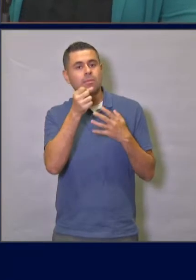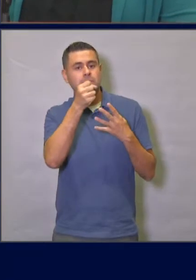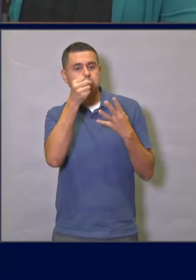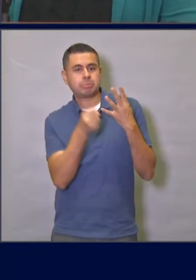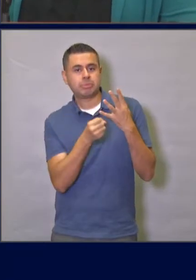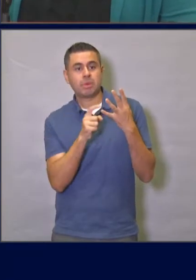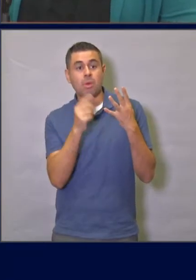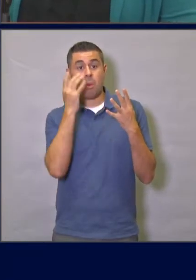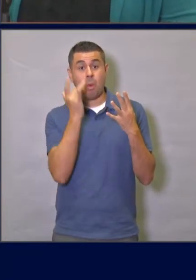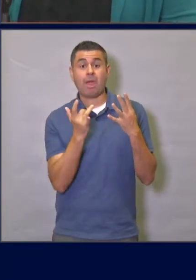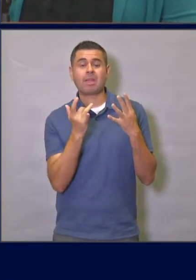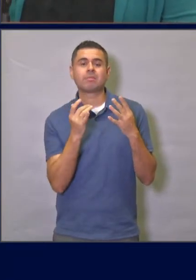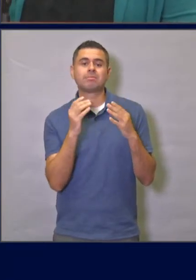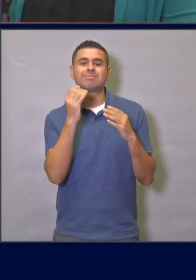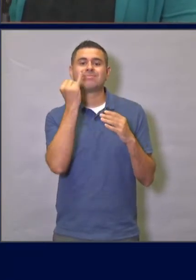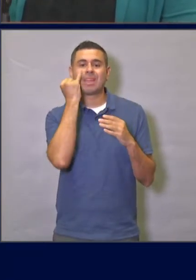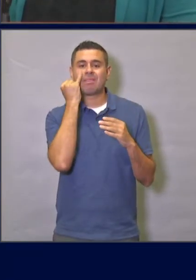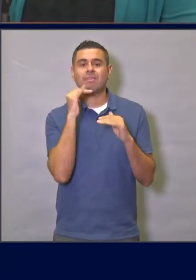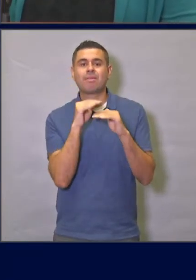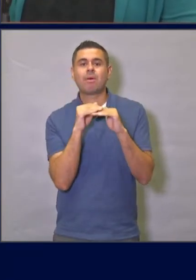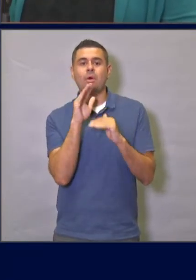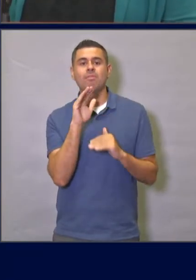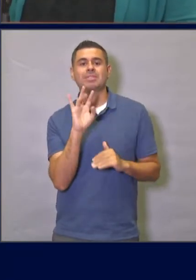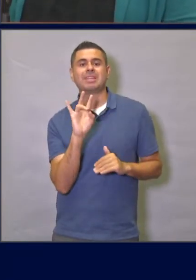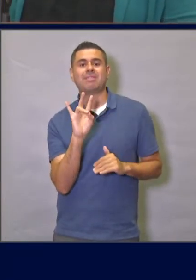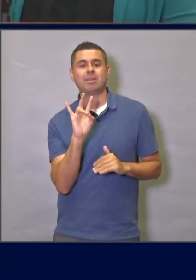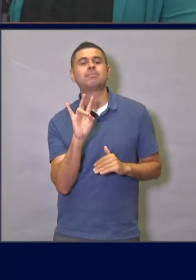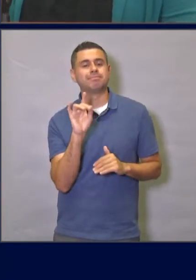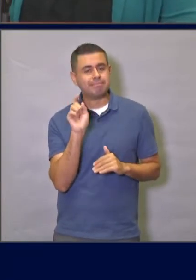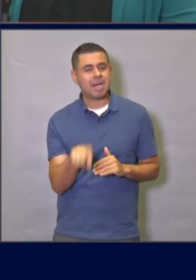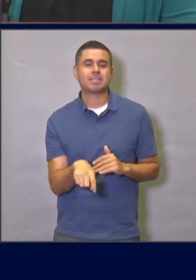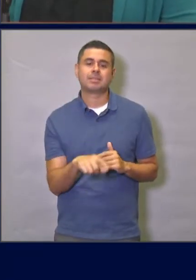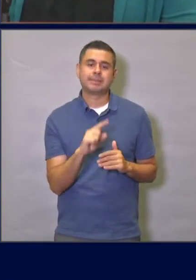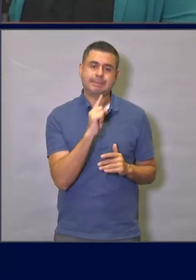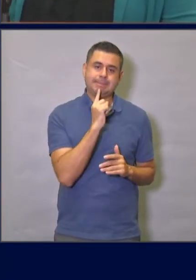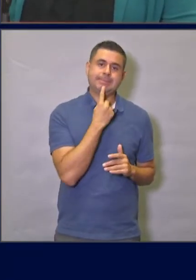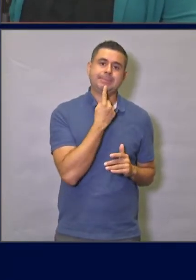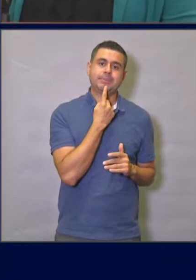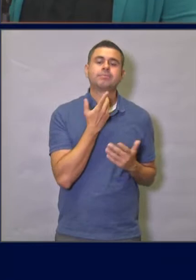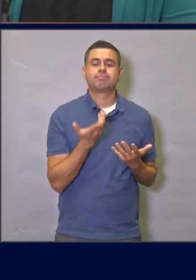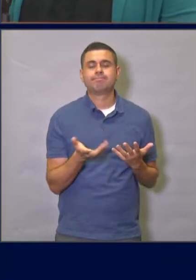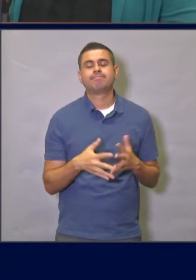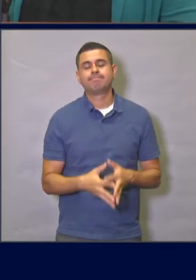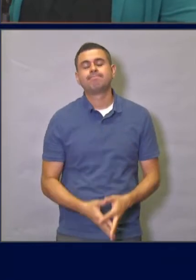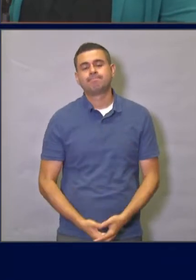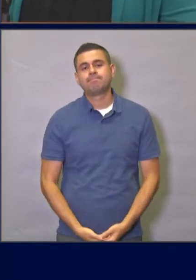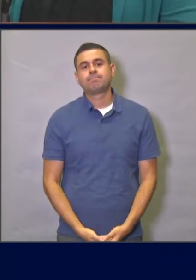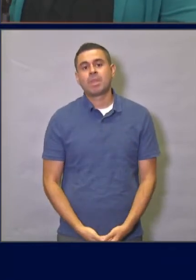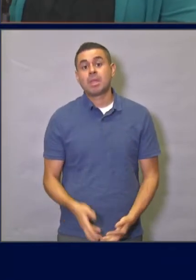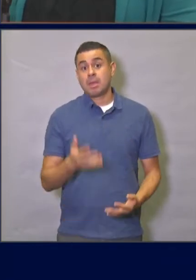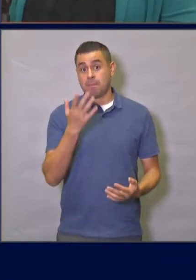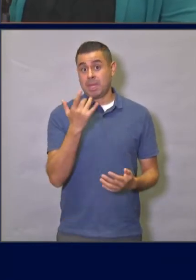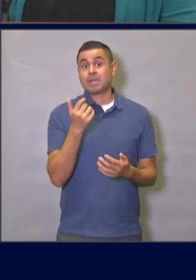diferentes, por lo que permaneceremos en el nivel 1 debido a nuestra tasa diaria de